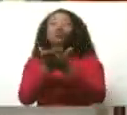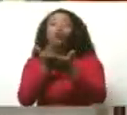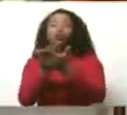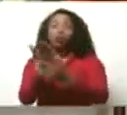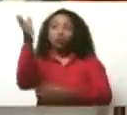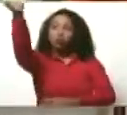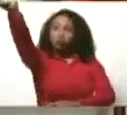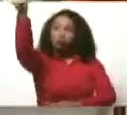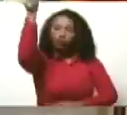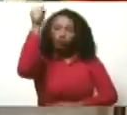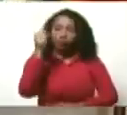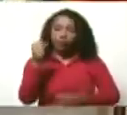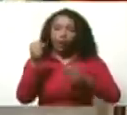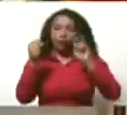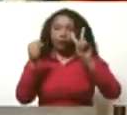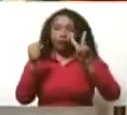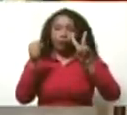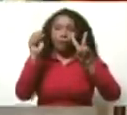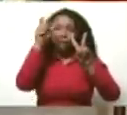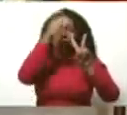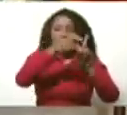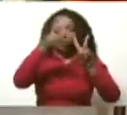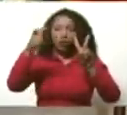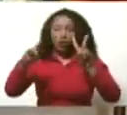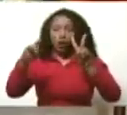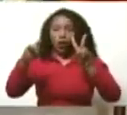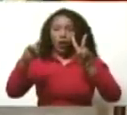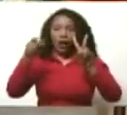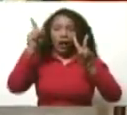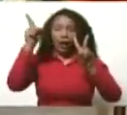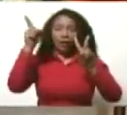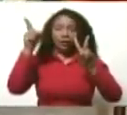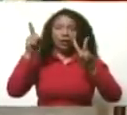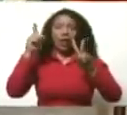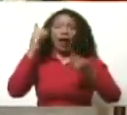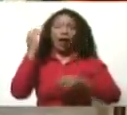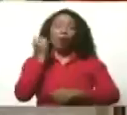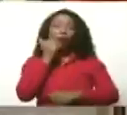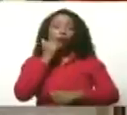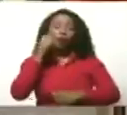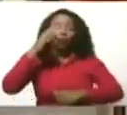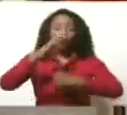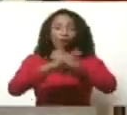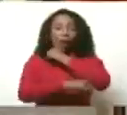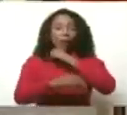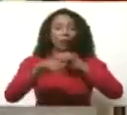de extradición que se suman a las anteriores que ya la opinión